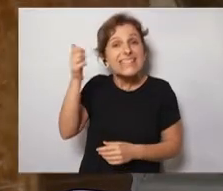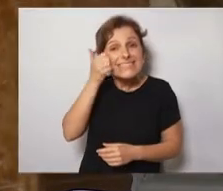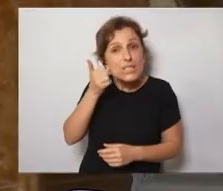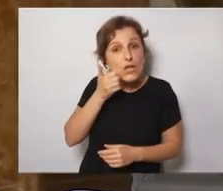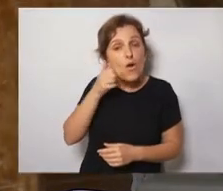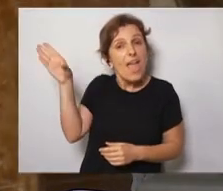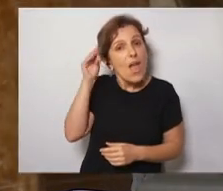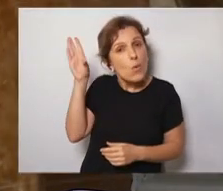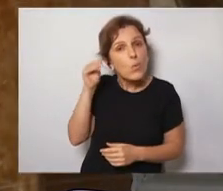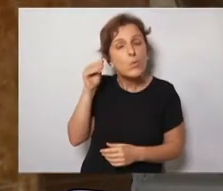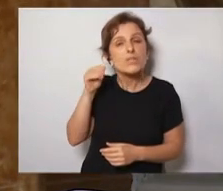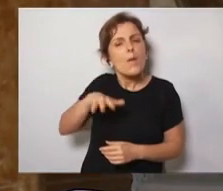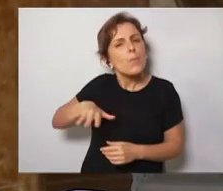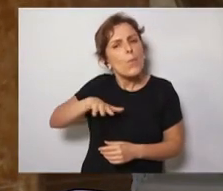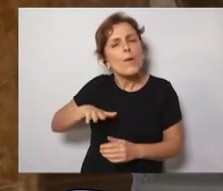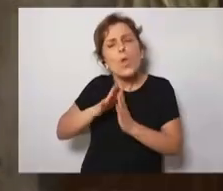elaboración